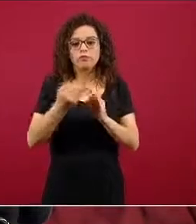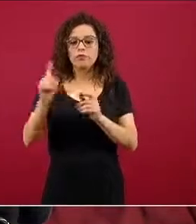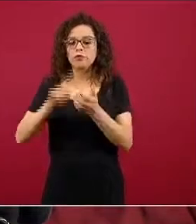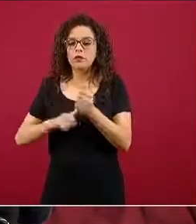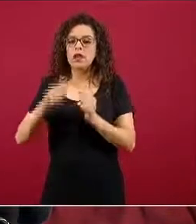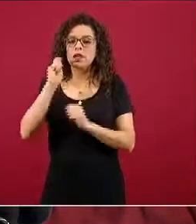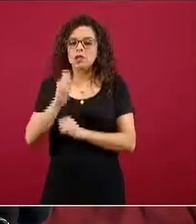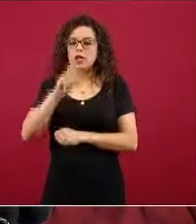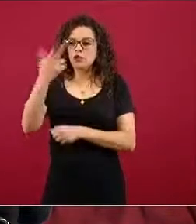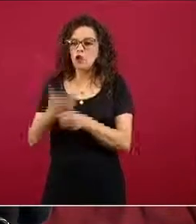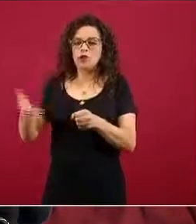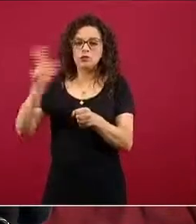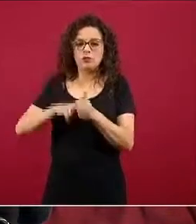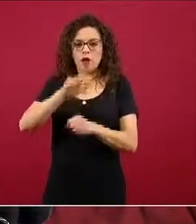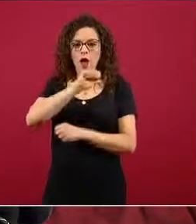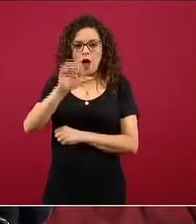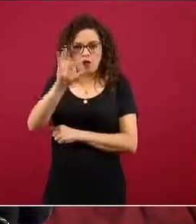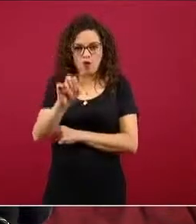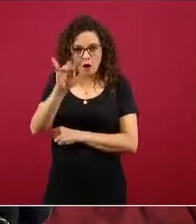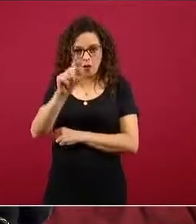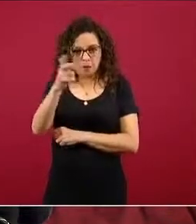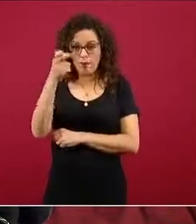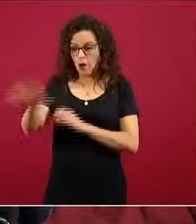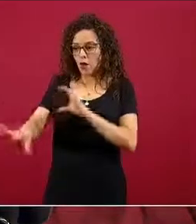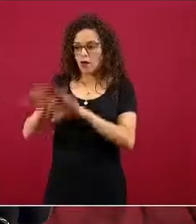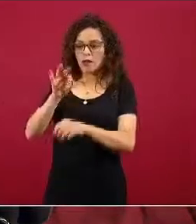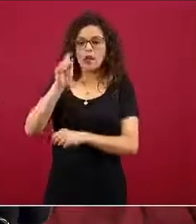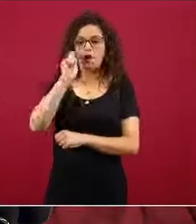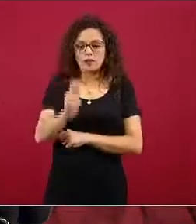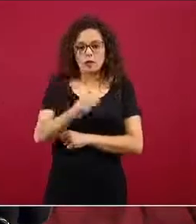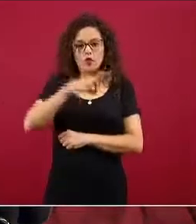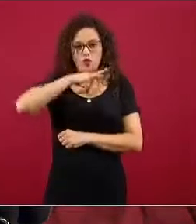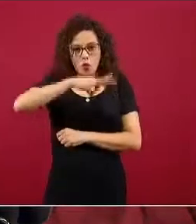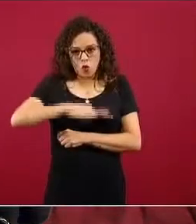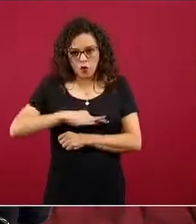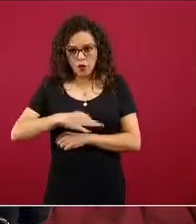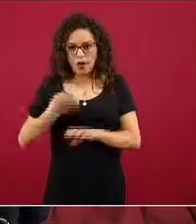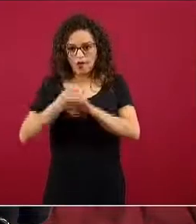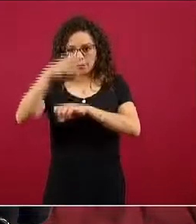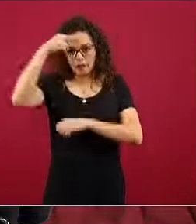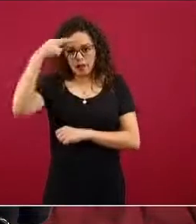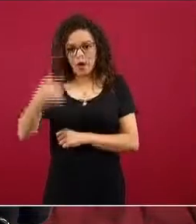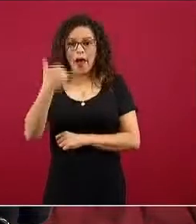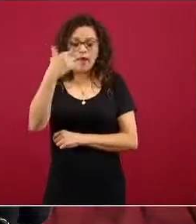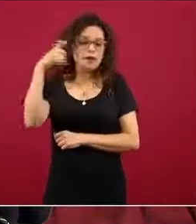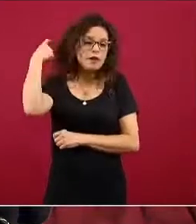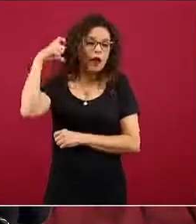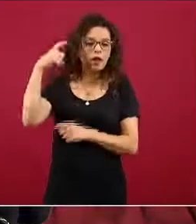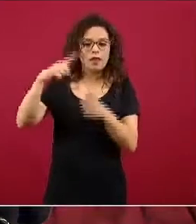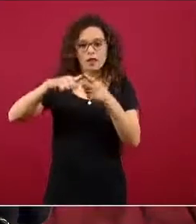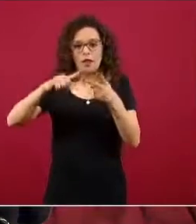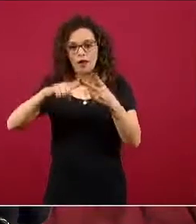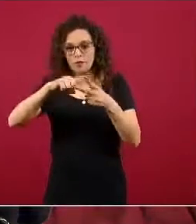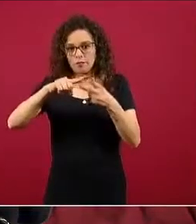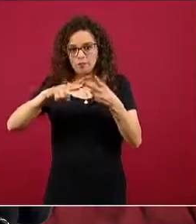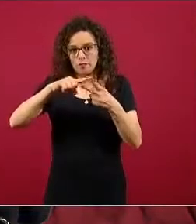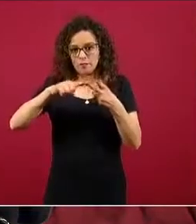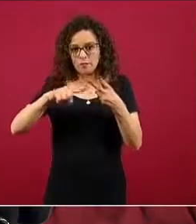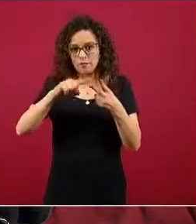COVID. Seleccionamos a Toluca, en el Estado de México, y Querétaro. Habrá 2